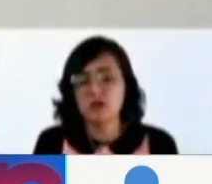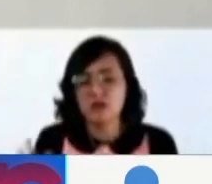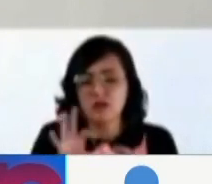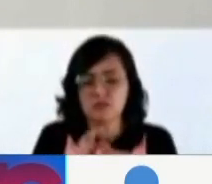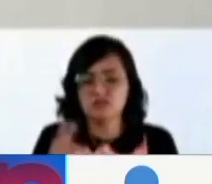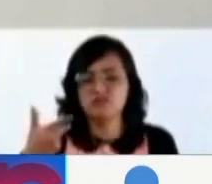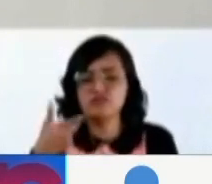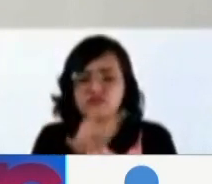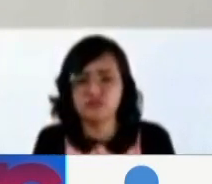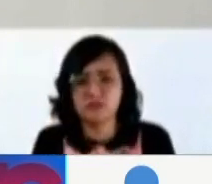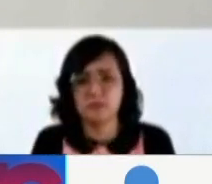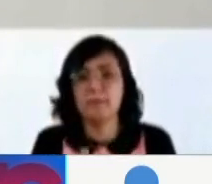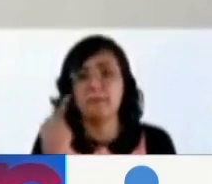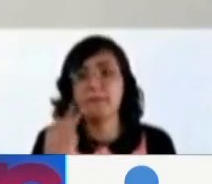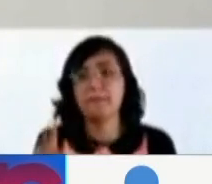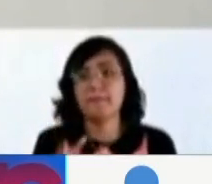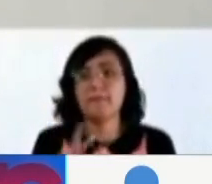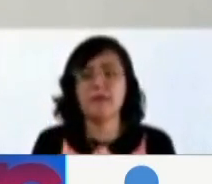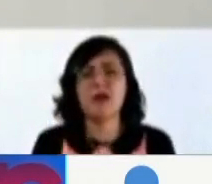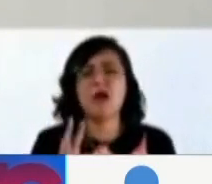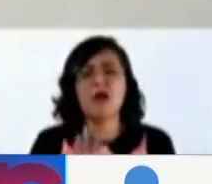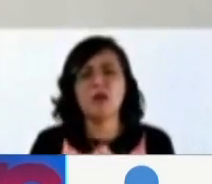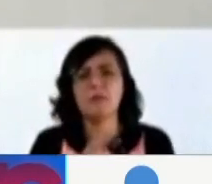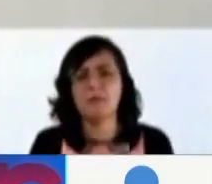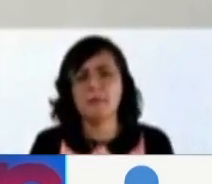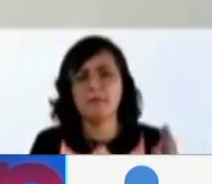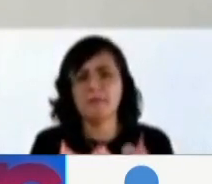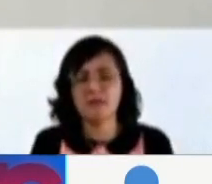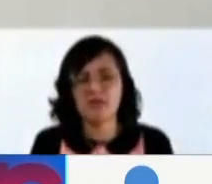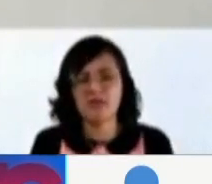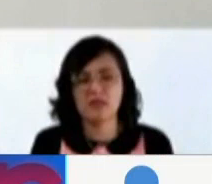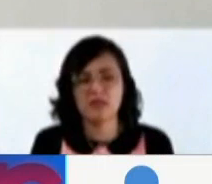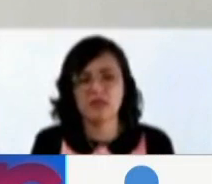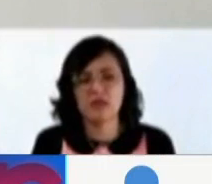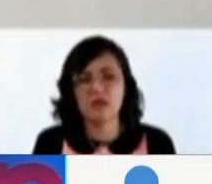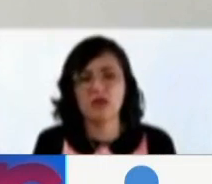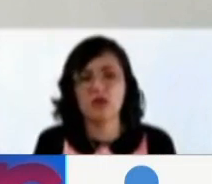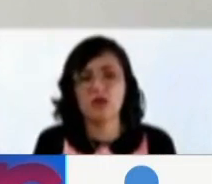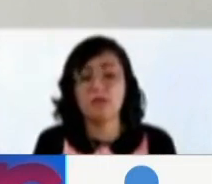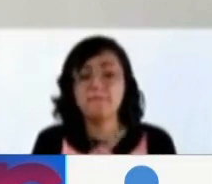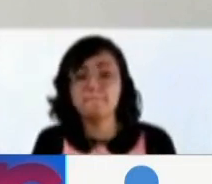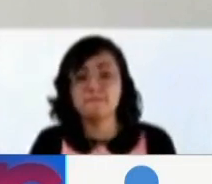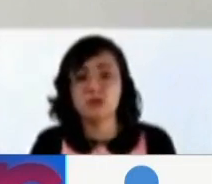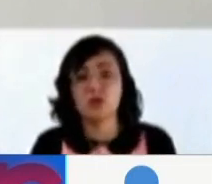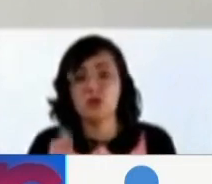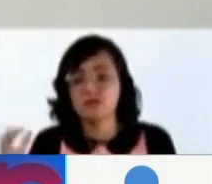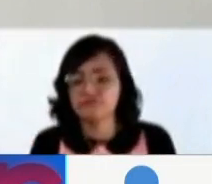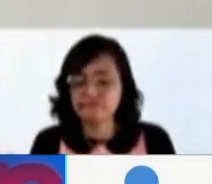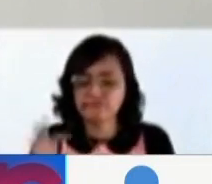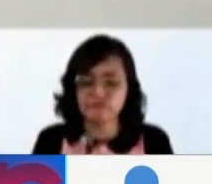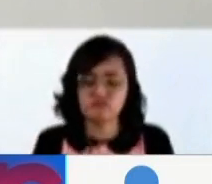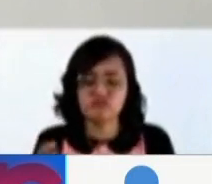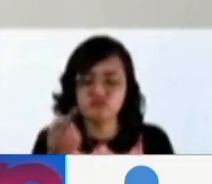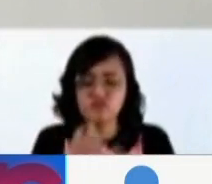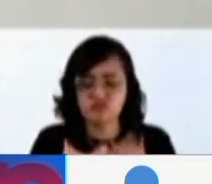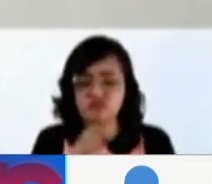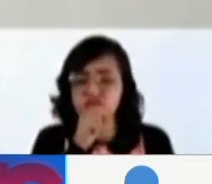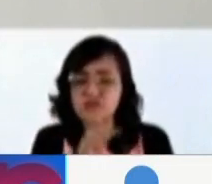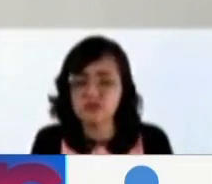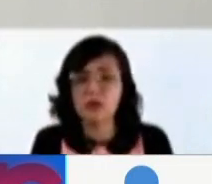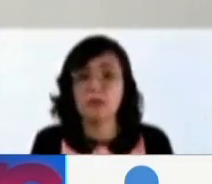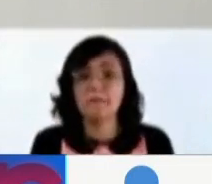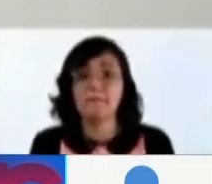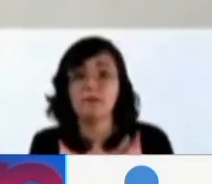recombinante. Esto quiere decir que está hecha de un material genético de un adenovirus, de otro virus, y se va a